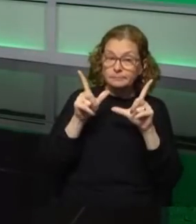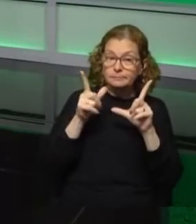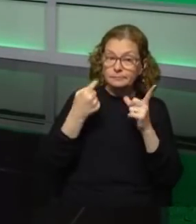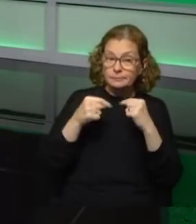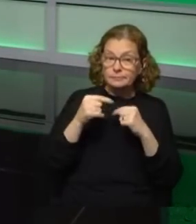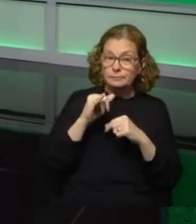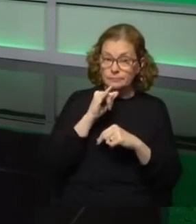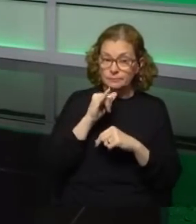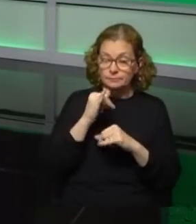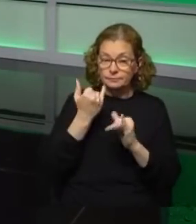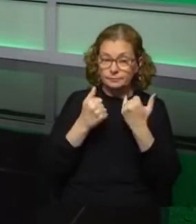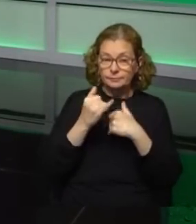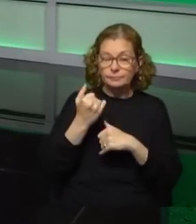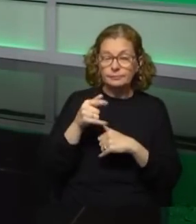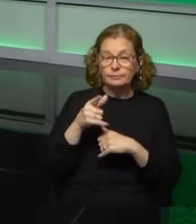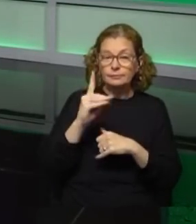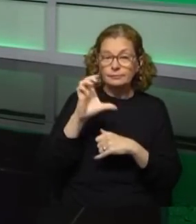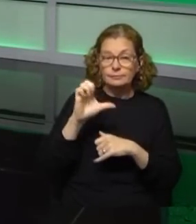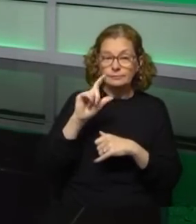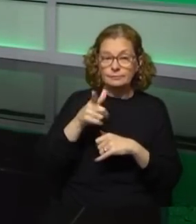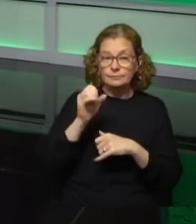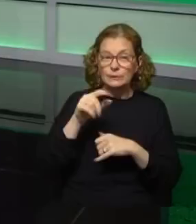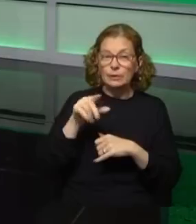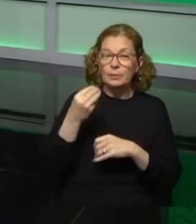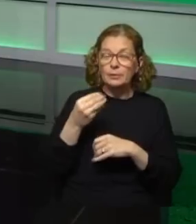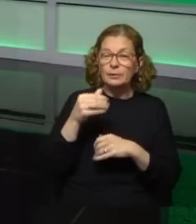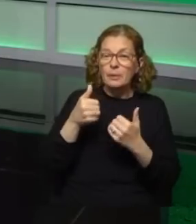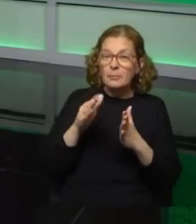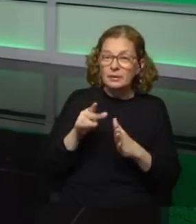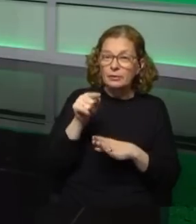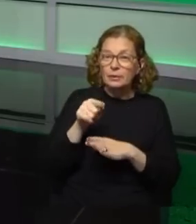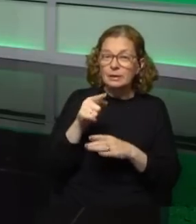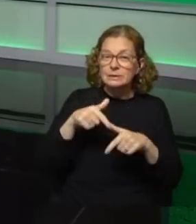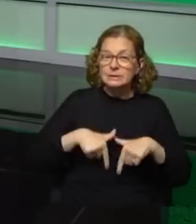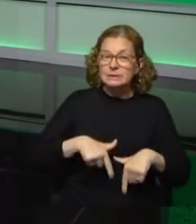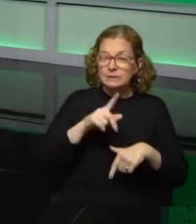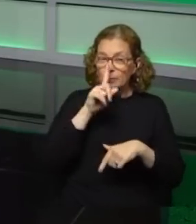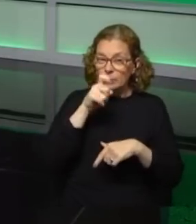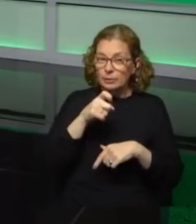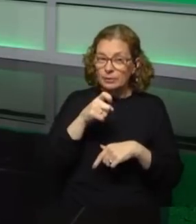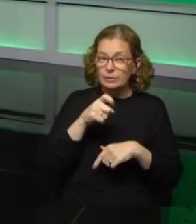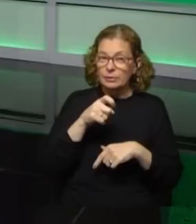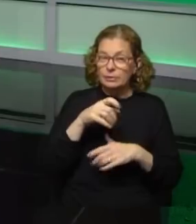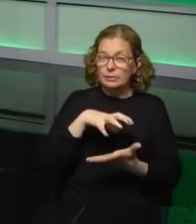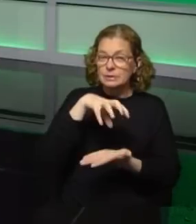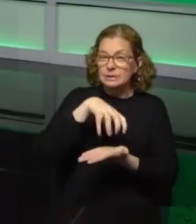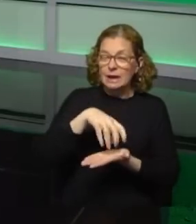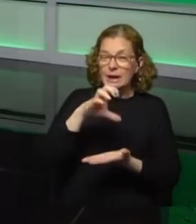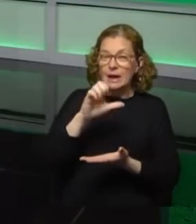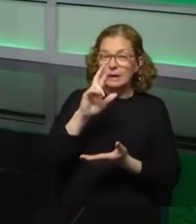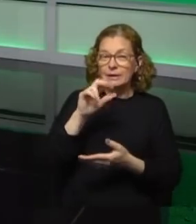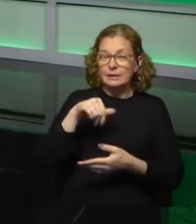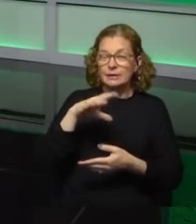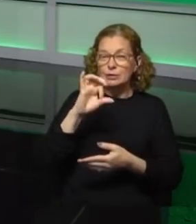al desarrollo de esta información Diego Martini que está comenzando por allí intendencia de Montevideo sale Ernesto de los campos